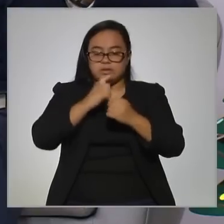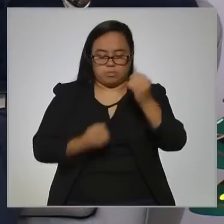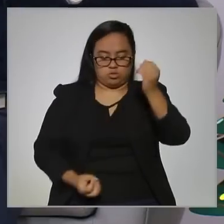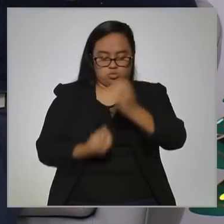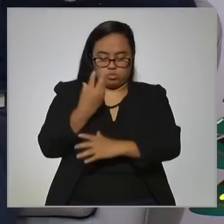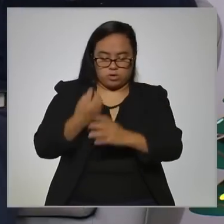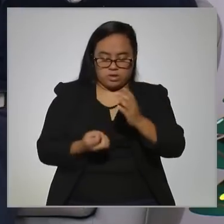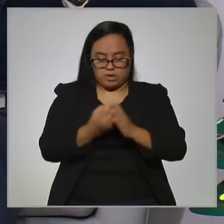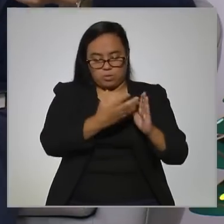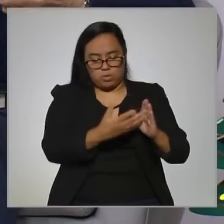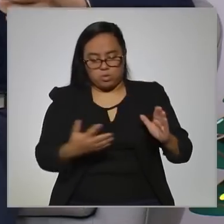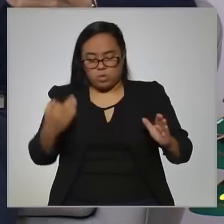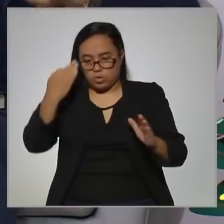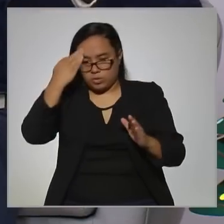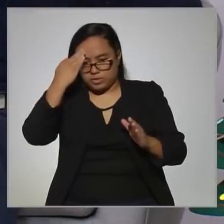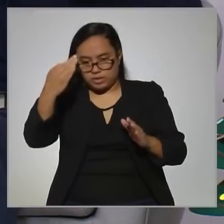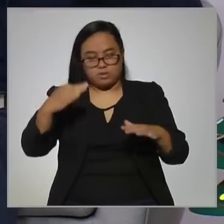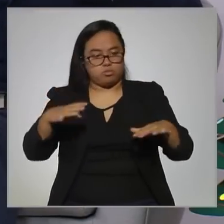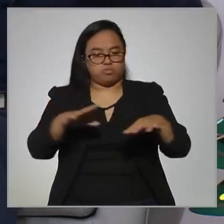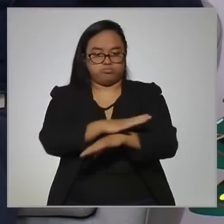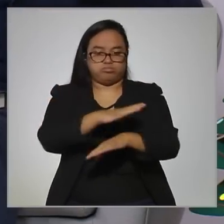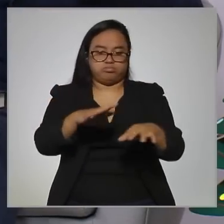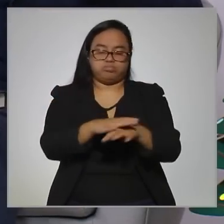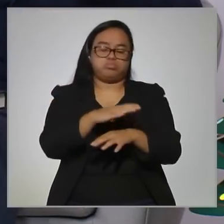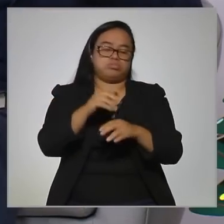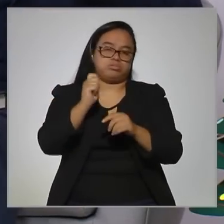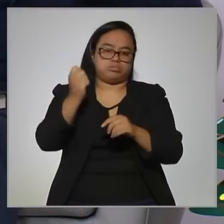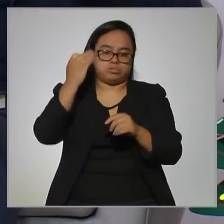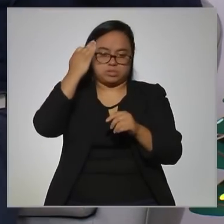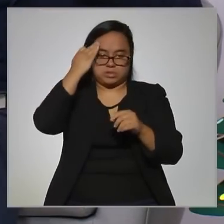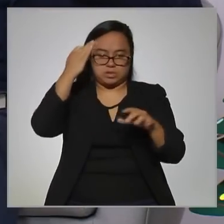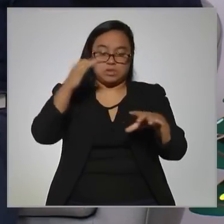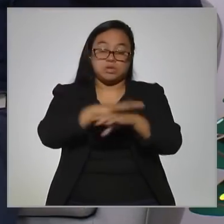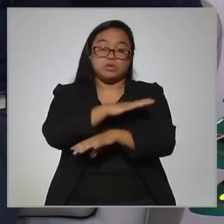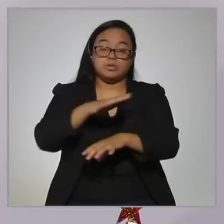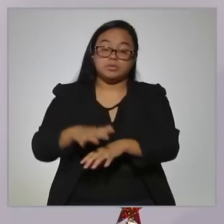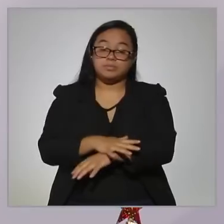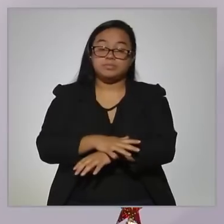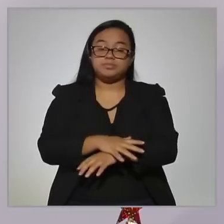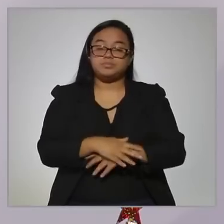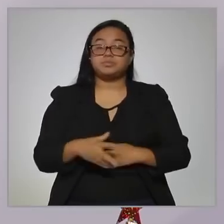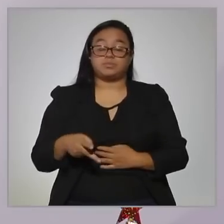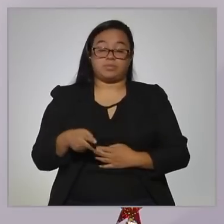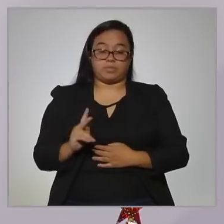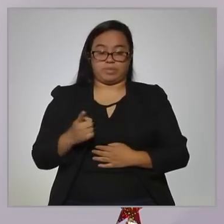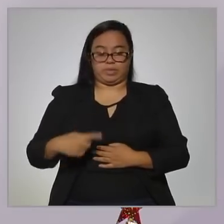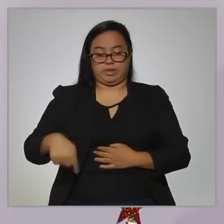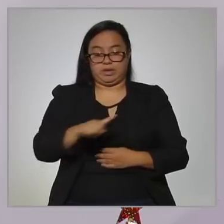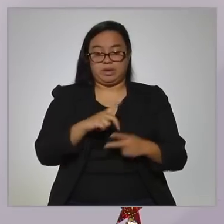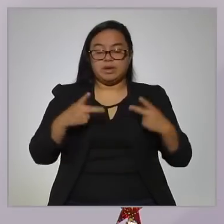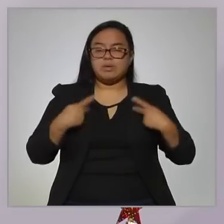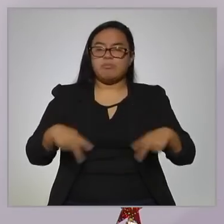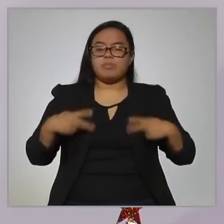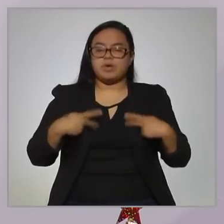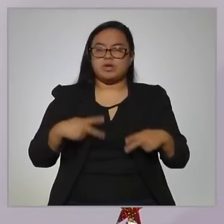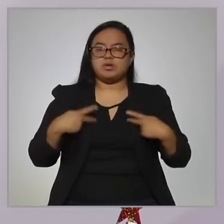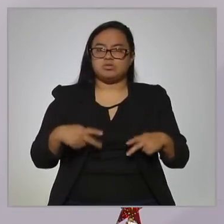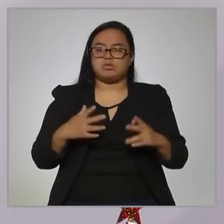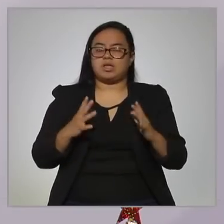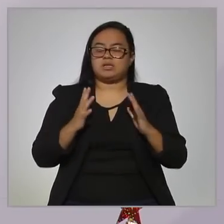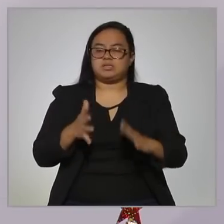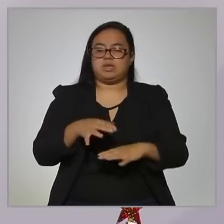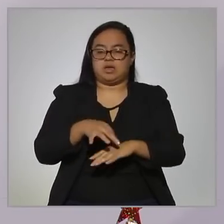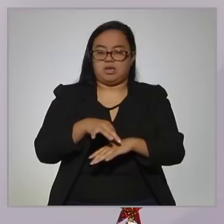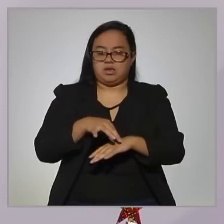de cada periodo que ha ido cambiando conforme pasa el tiempo, desde luego, pero que a nosotros como sociedad nos ha tocado esa